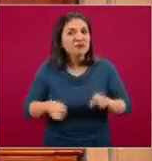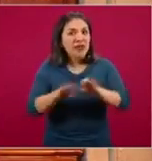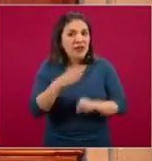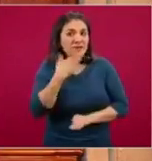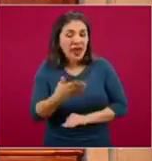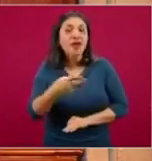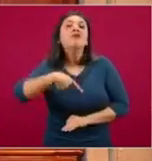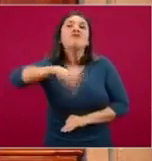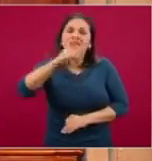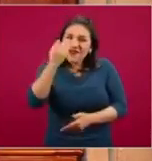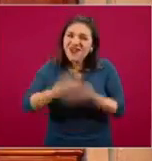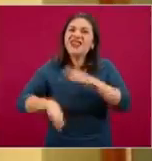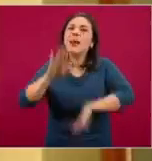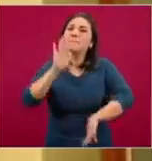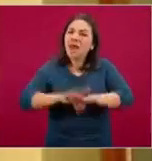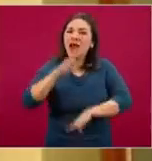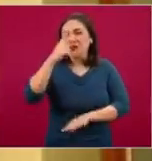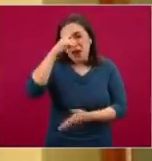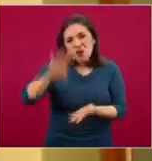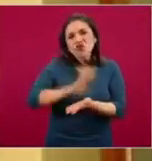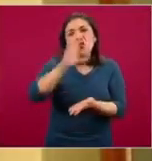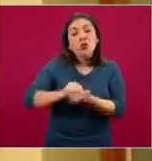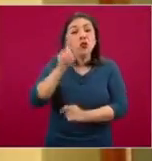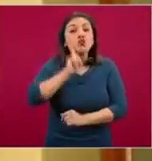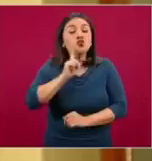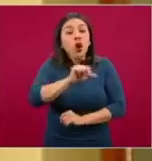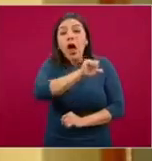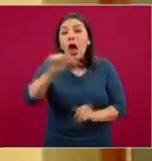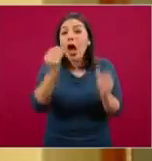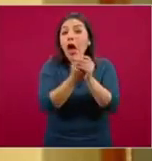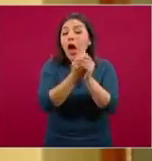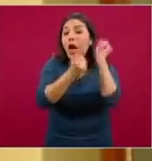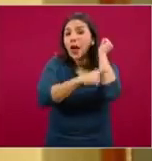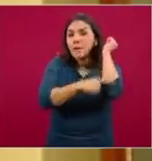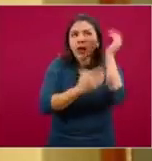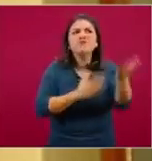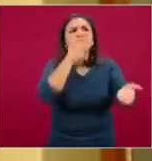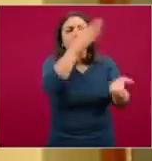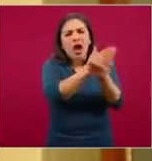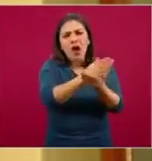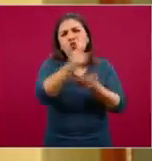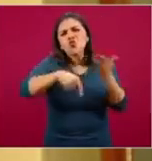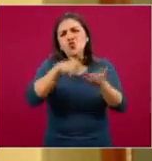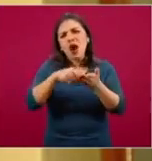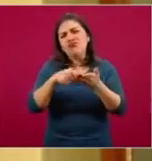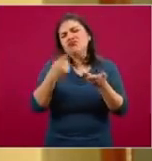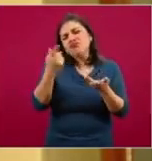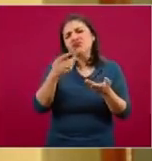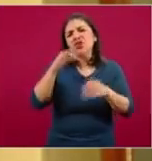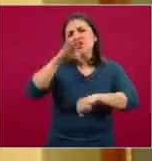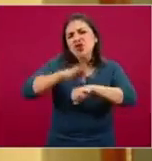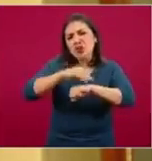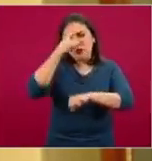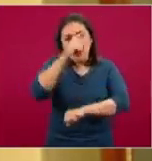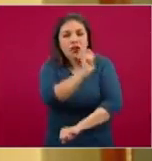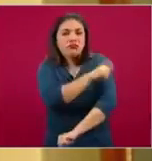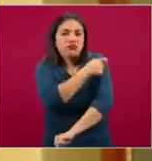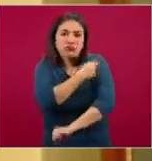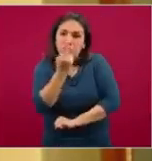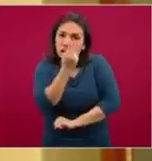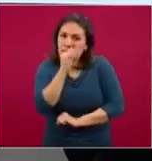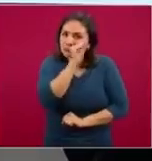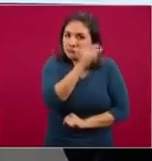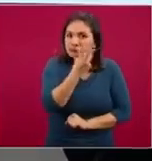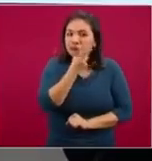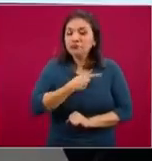pero necesitamos que también las mujeres embarazadas acudan a sus unidades de salud más cercanas a demandar esta